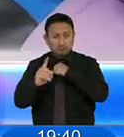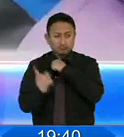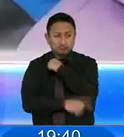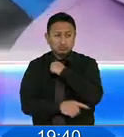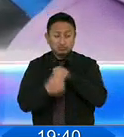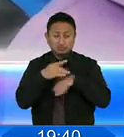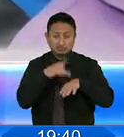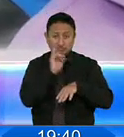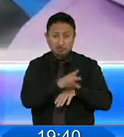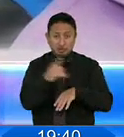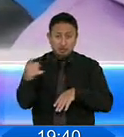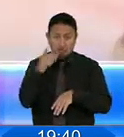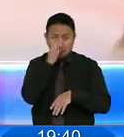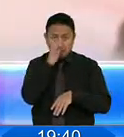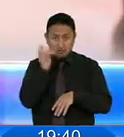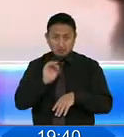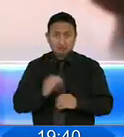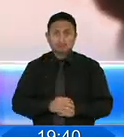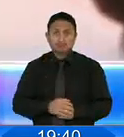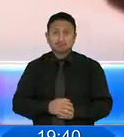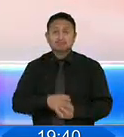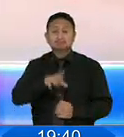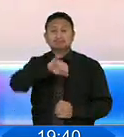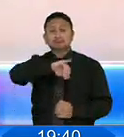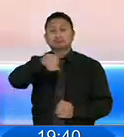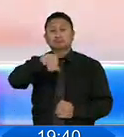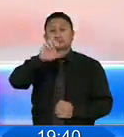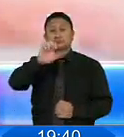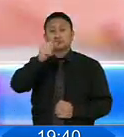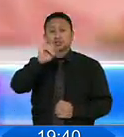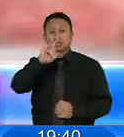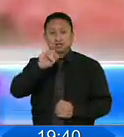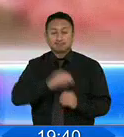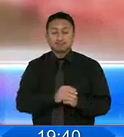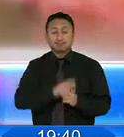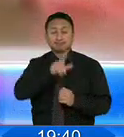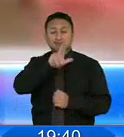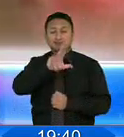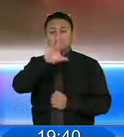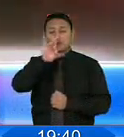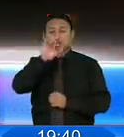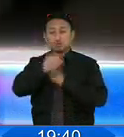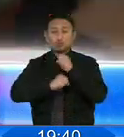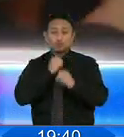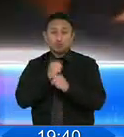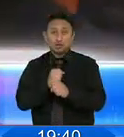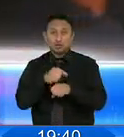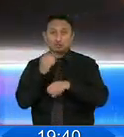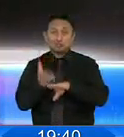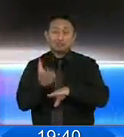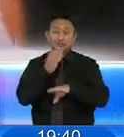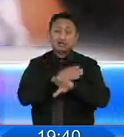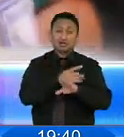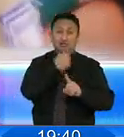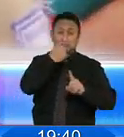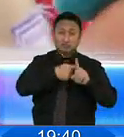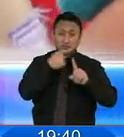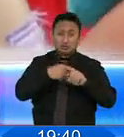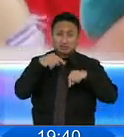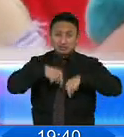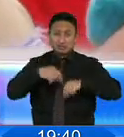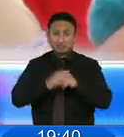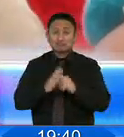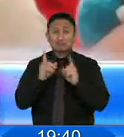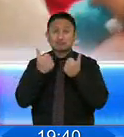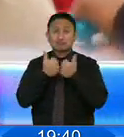él de nosotros. Jessica Castro tenía 38 años de edad. Hace varios meses se había separado de su